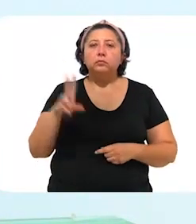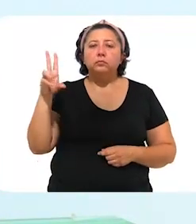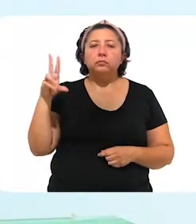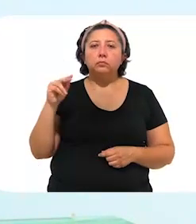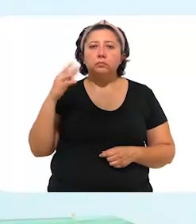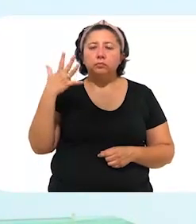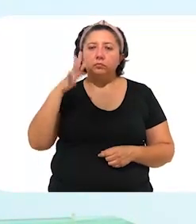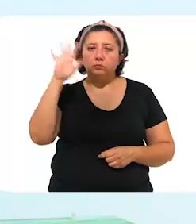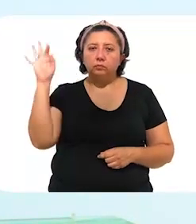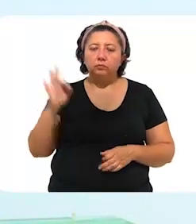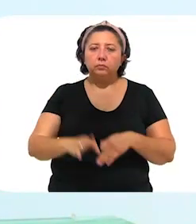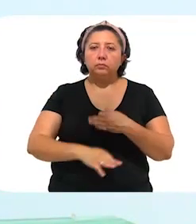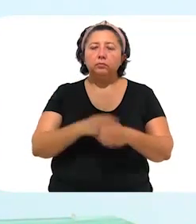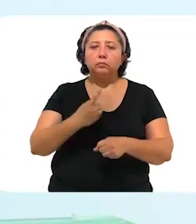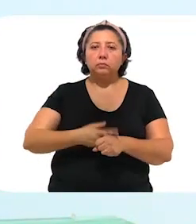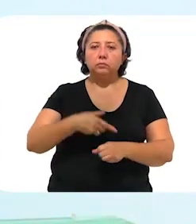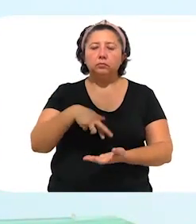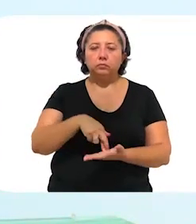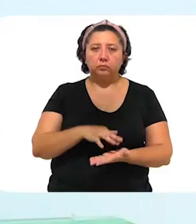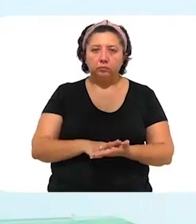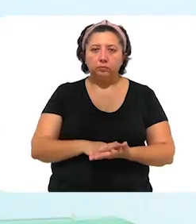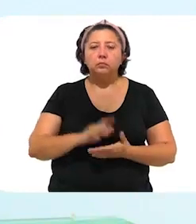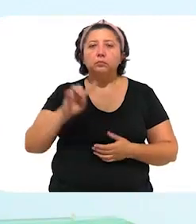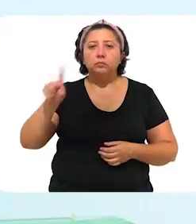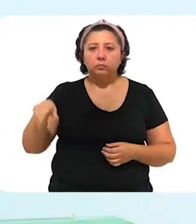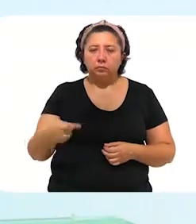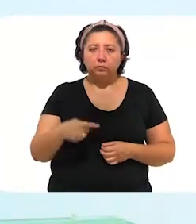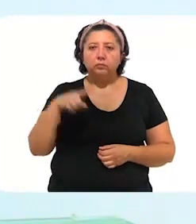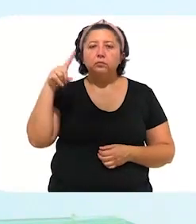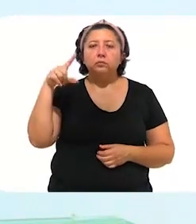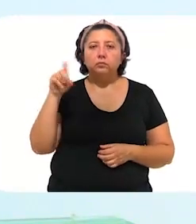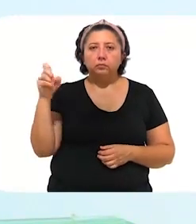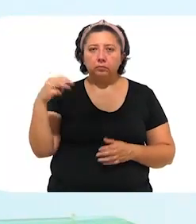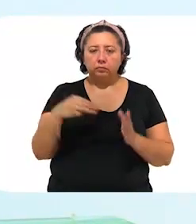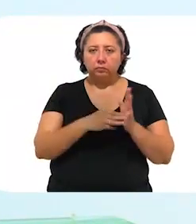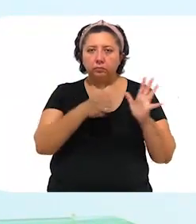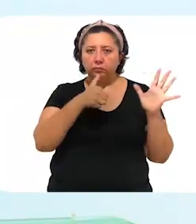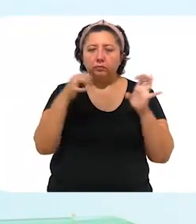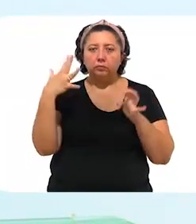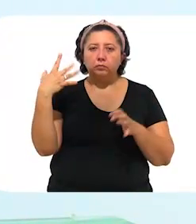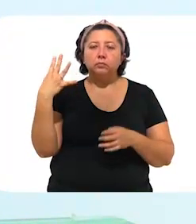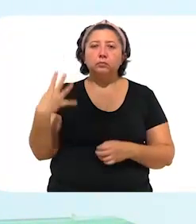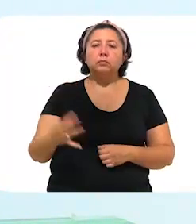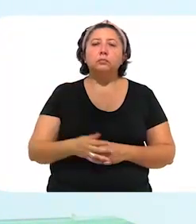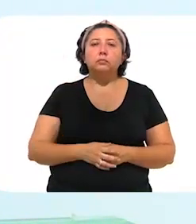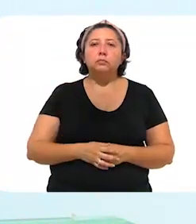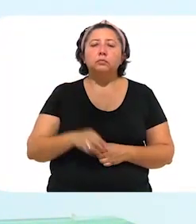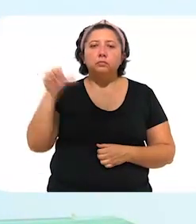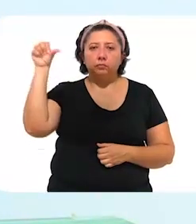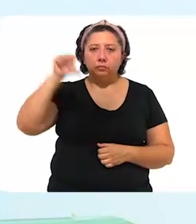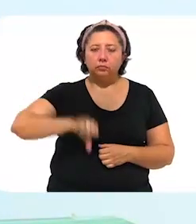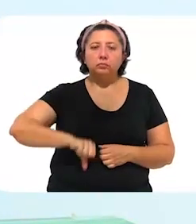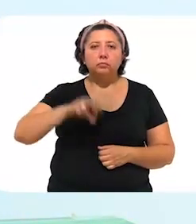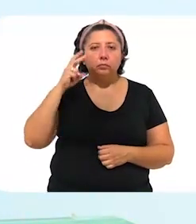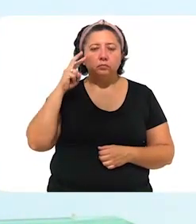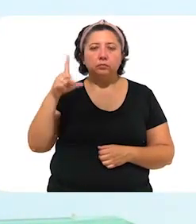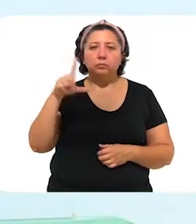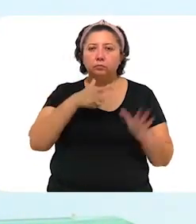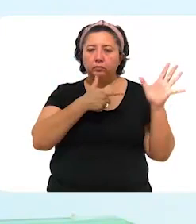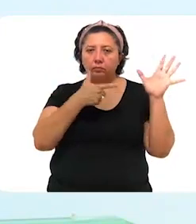el 85% del total de contagios registrados, que es de 100.654. Hoy se